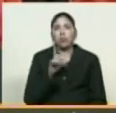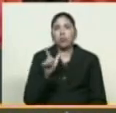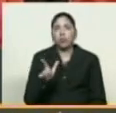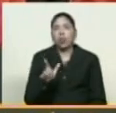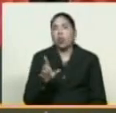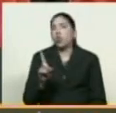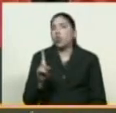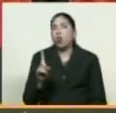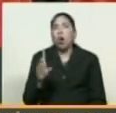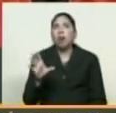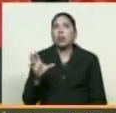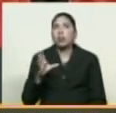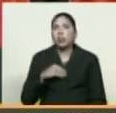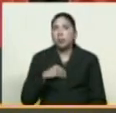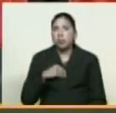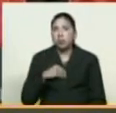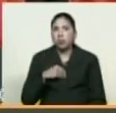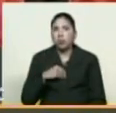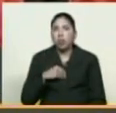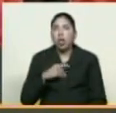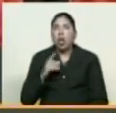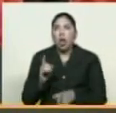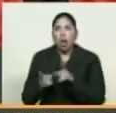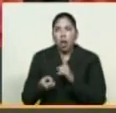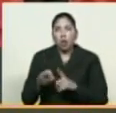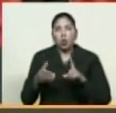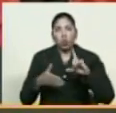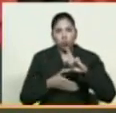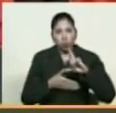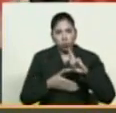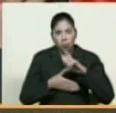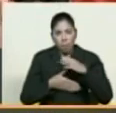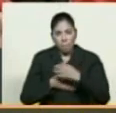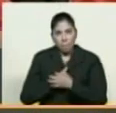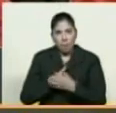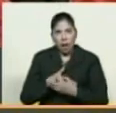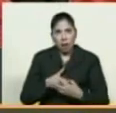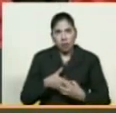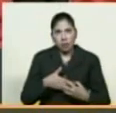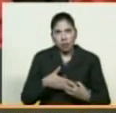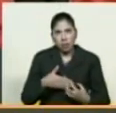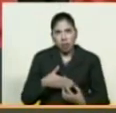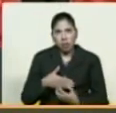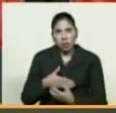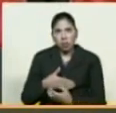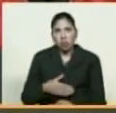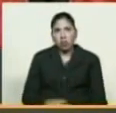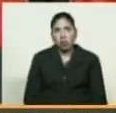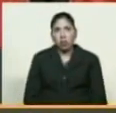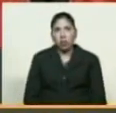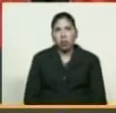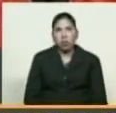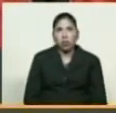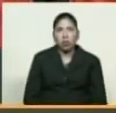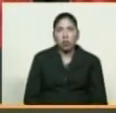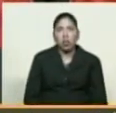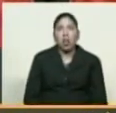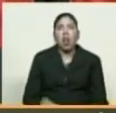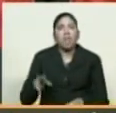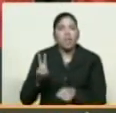rechazar actos terroristas que ha habido en algunos países latinoamericanos. Nosotros no dudamos en calificar la